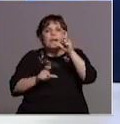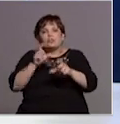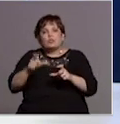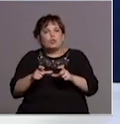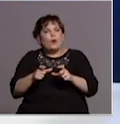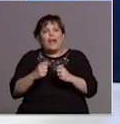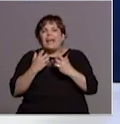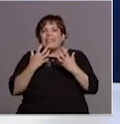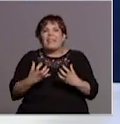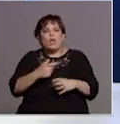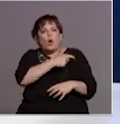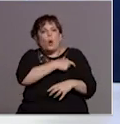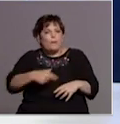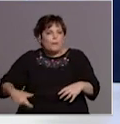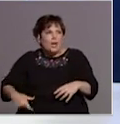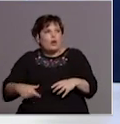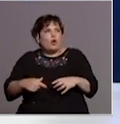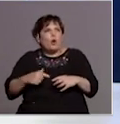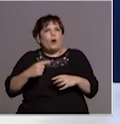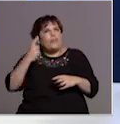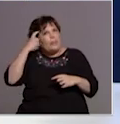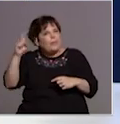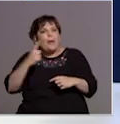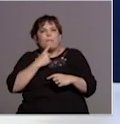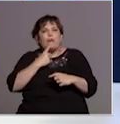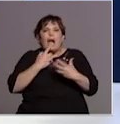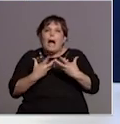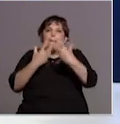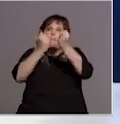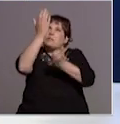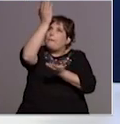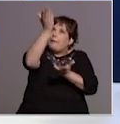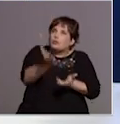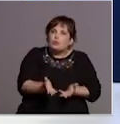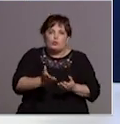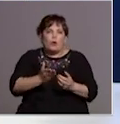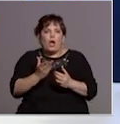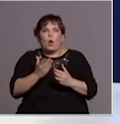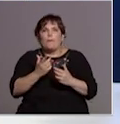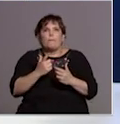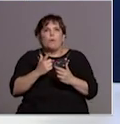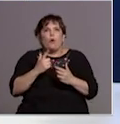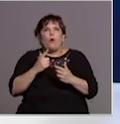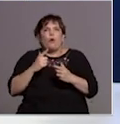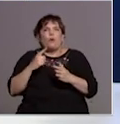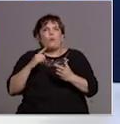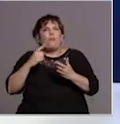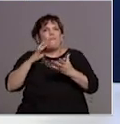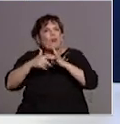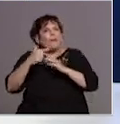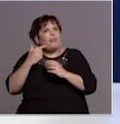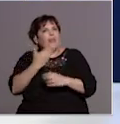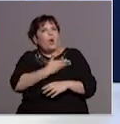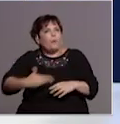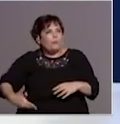derecha no el populismo como corriente política que se manifiesta en la forma de